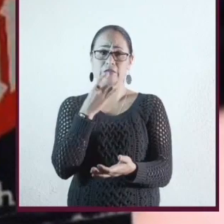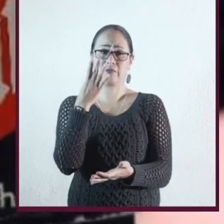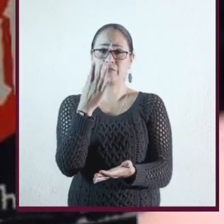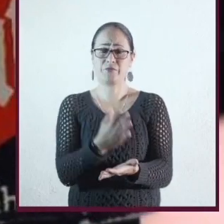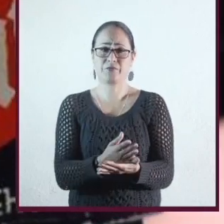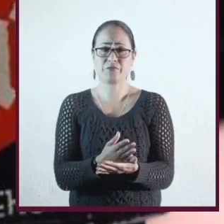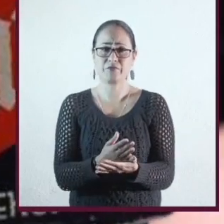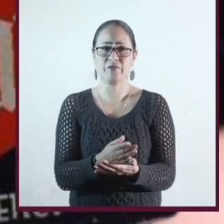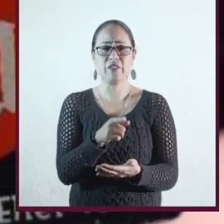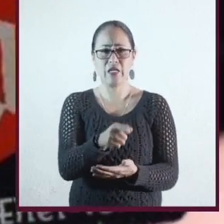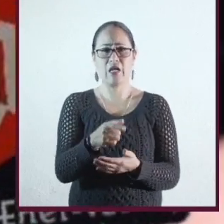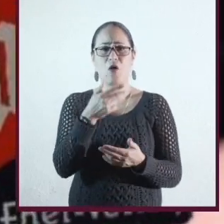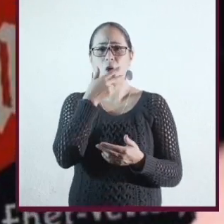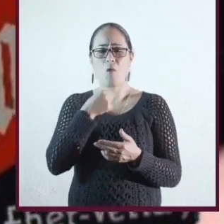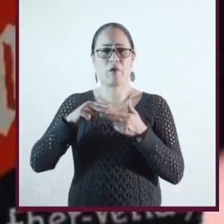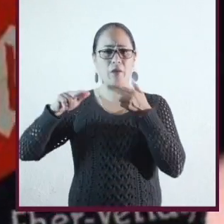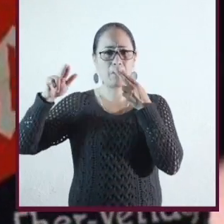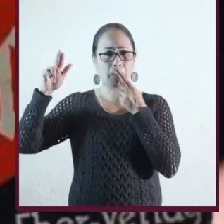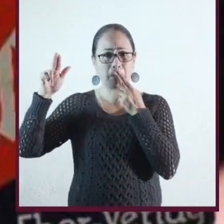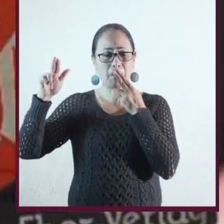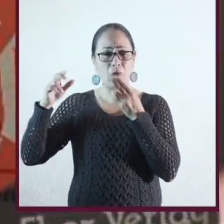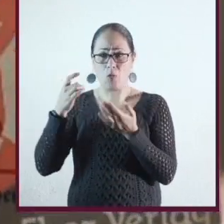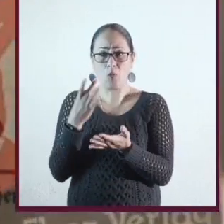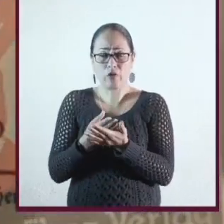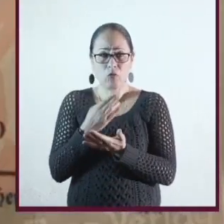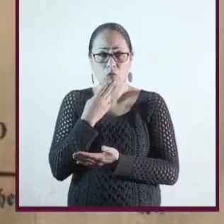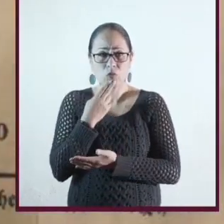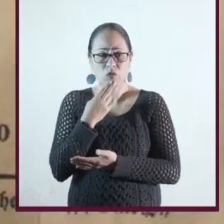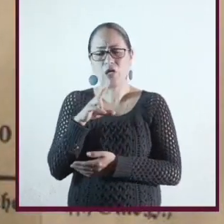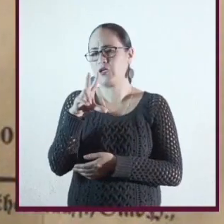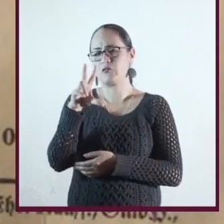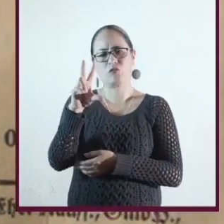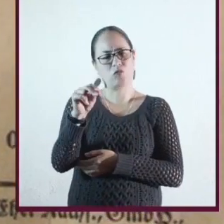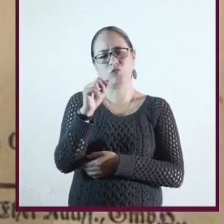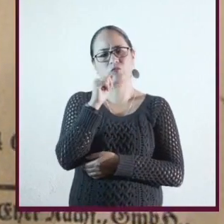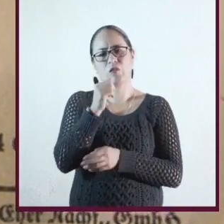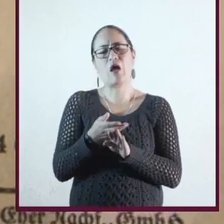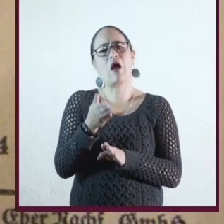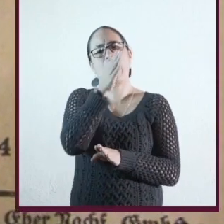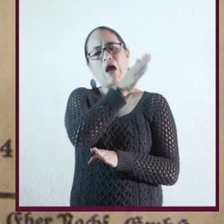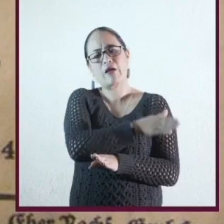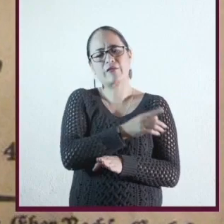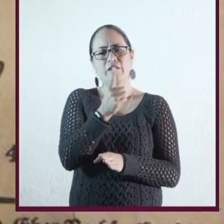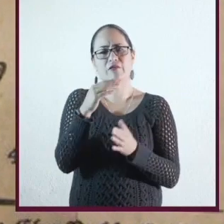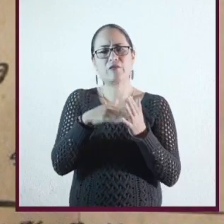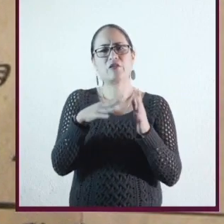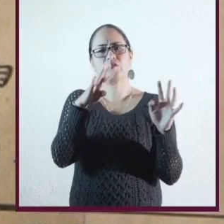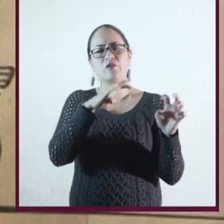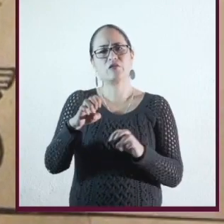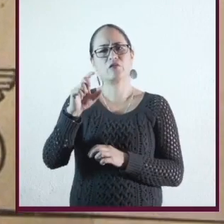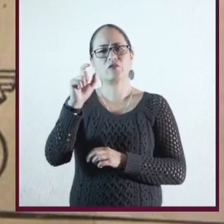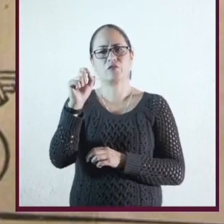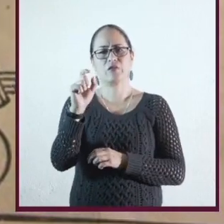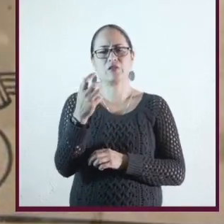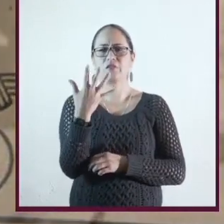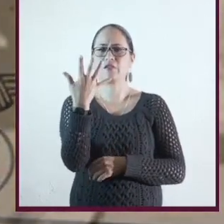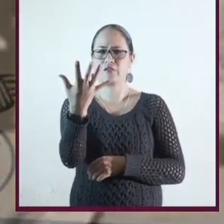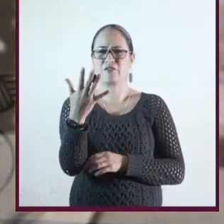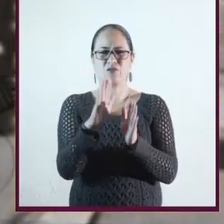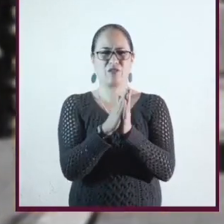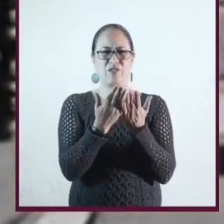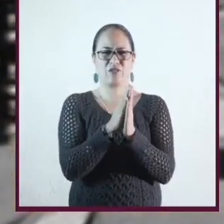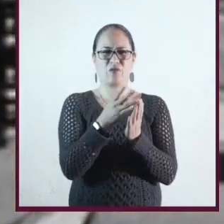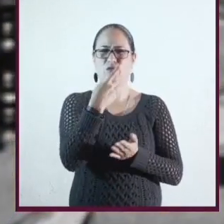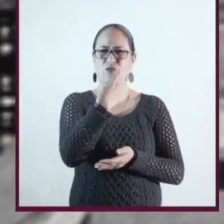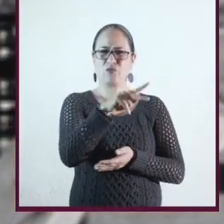llegara al poder. Ya en 1925 escribió en su libro Mein Kampf lo siguiente: la radio